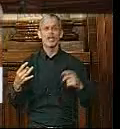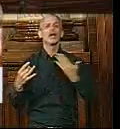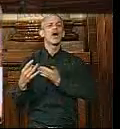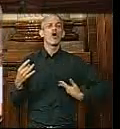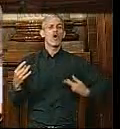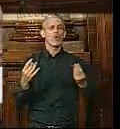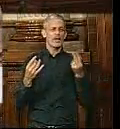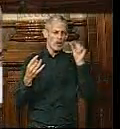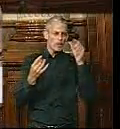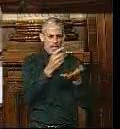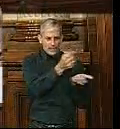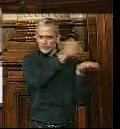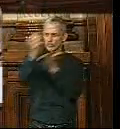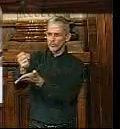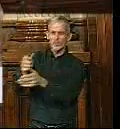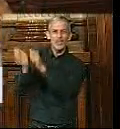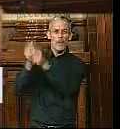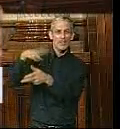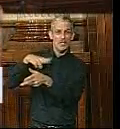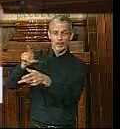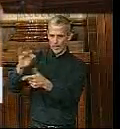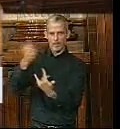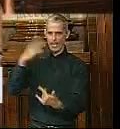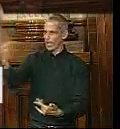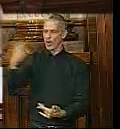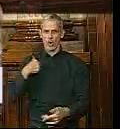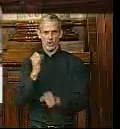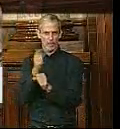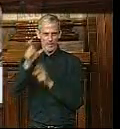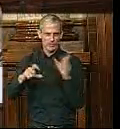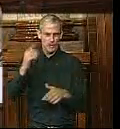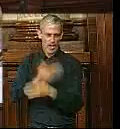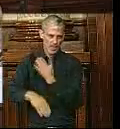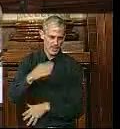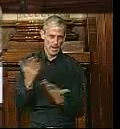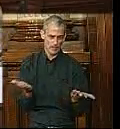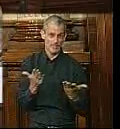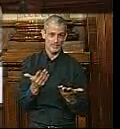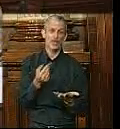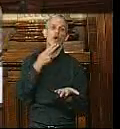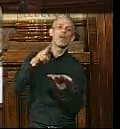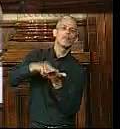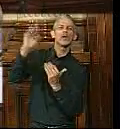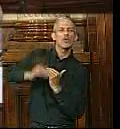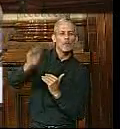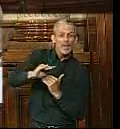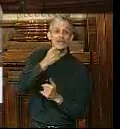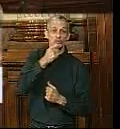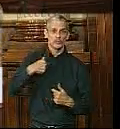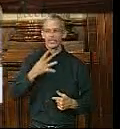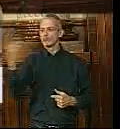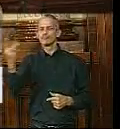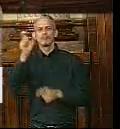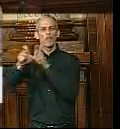para la contratación de personas con discapacidad, aliviada la carga tributaria patronal. Digo,